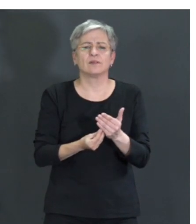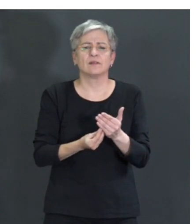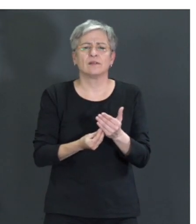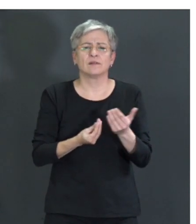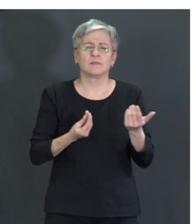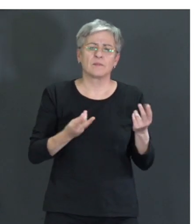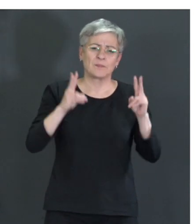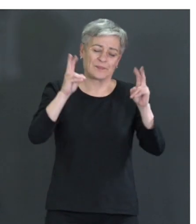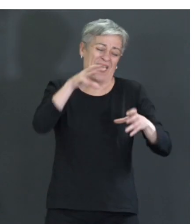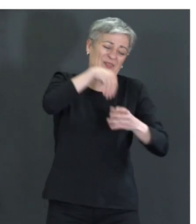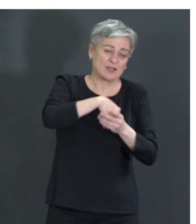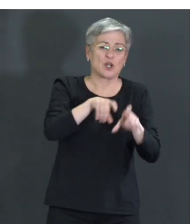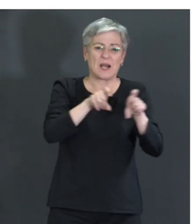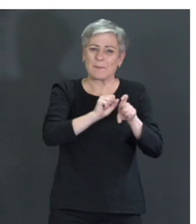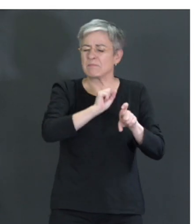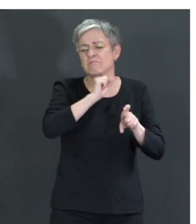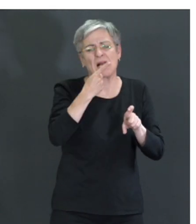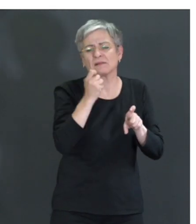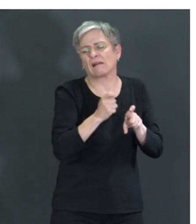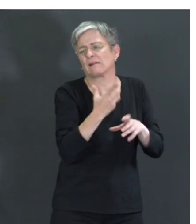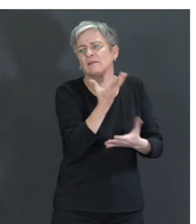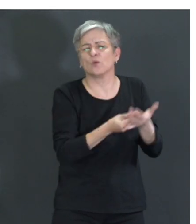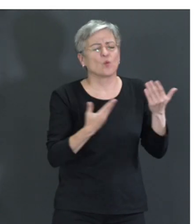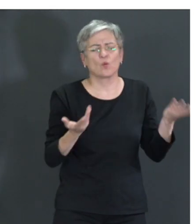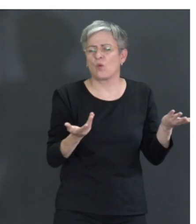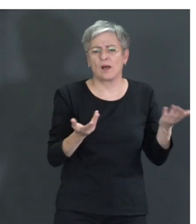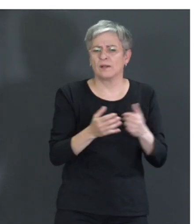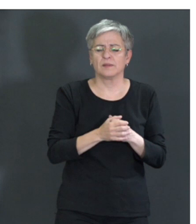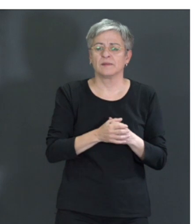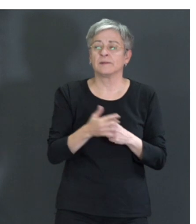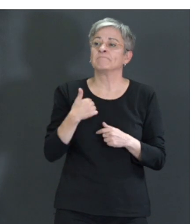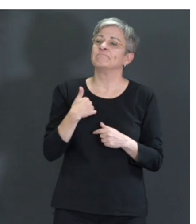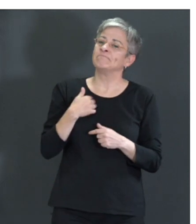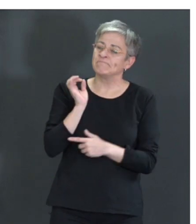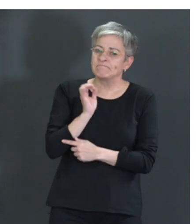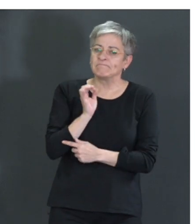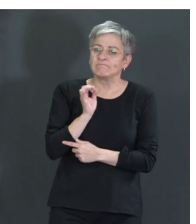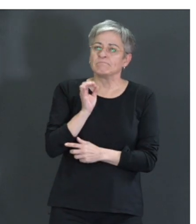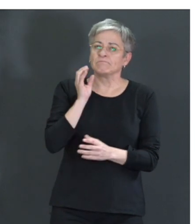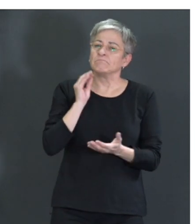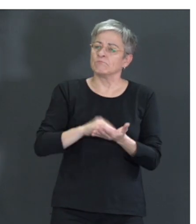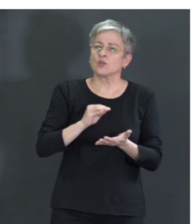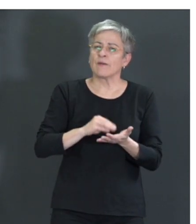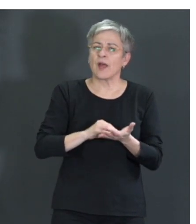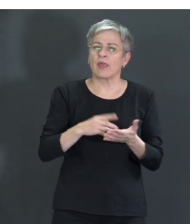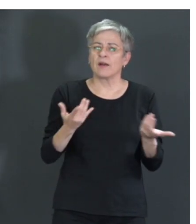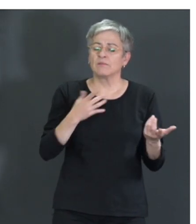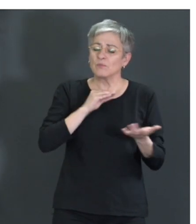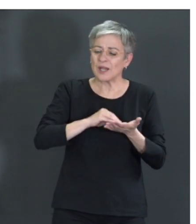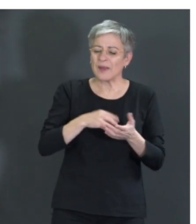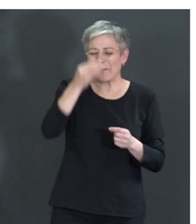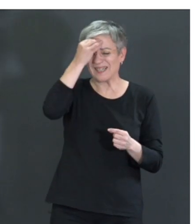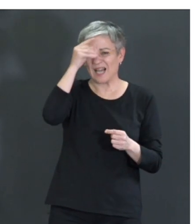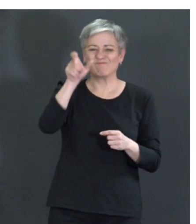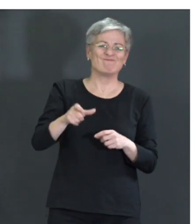tanto en las empresas, sobre todo, ¿no? Que se suelen cometer? Muchas veces el pensar que no son capaces, ¿no? O